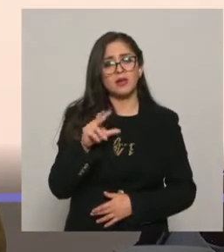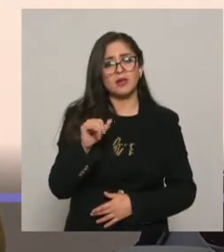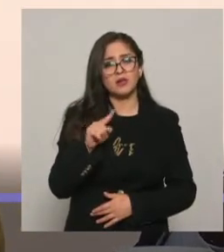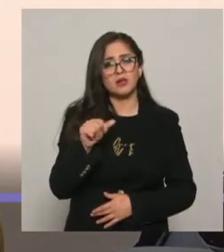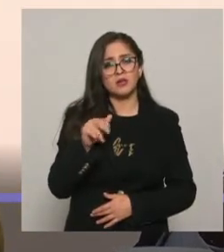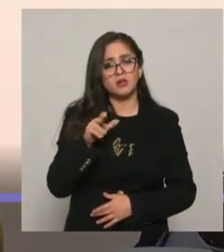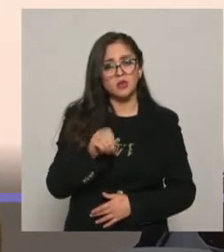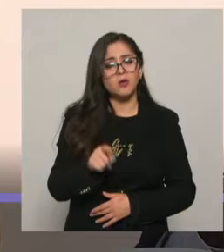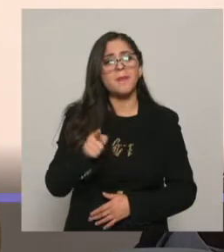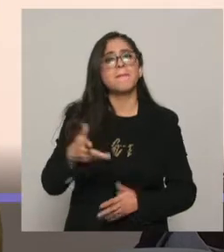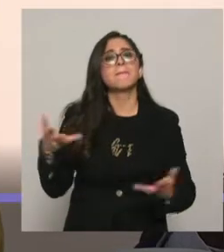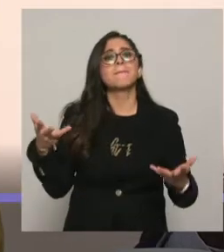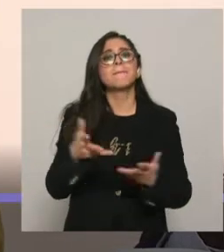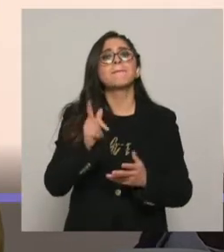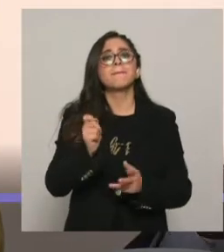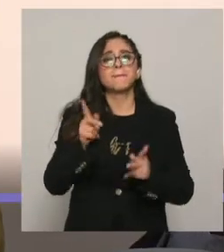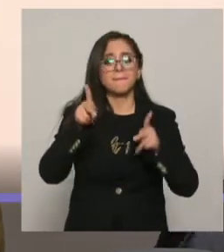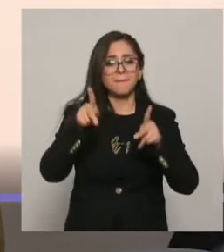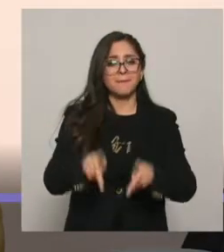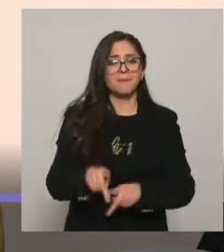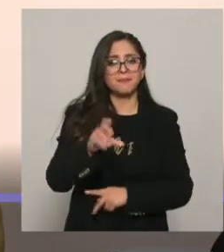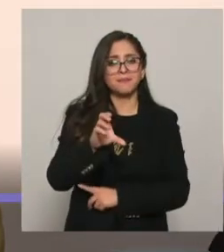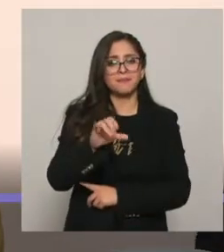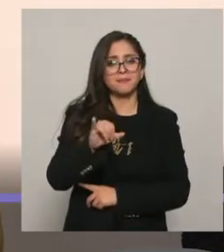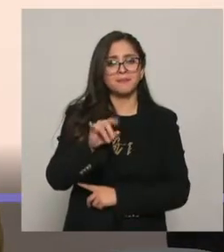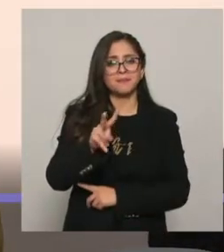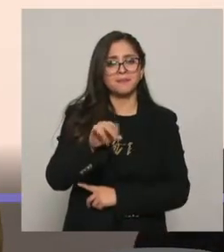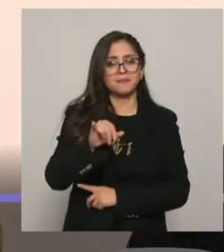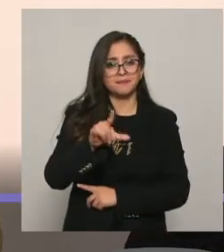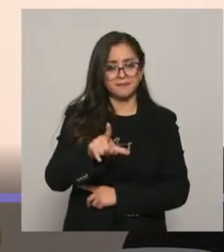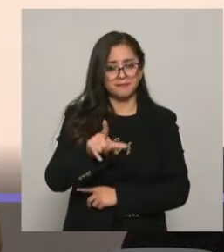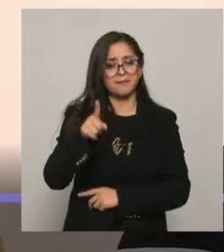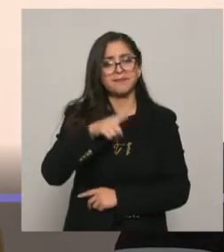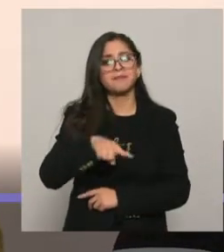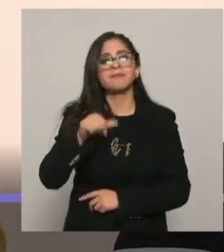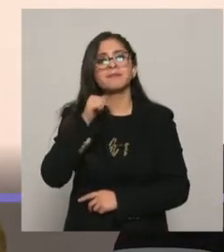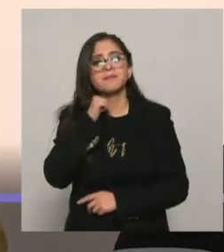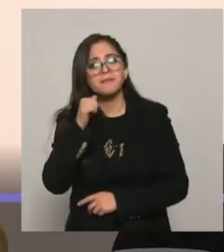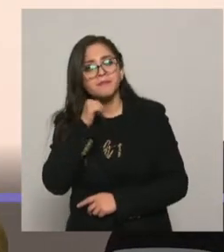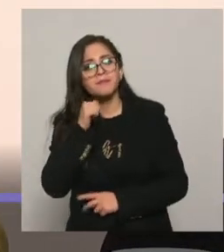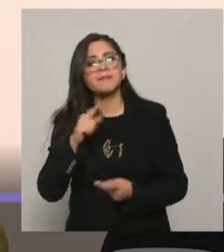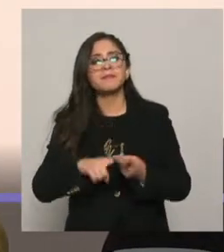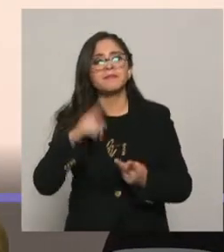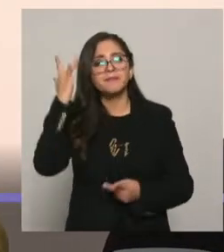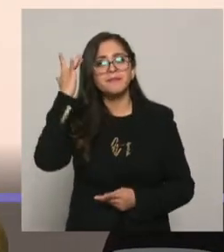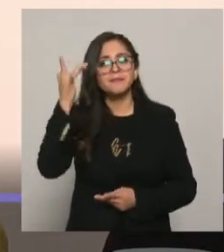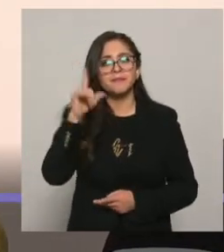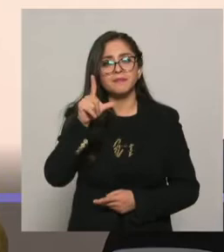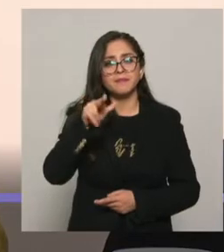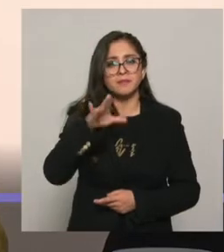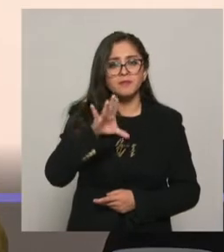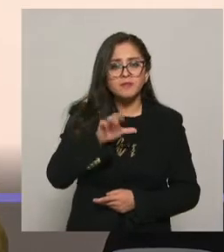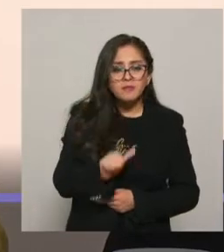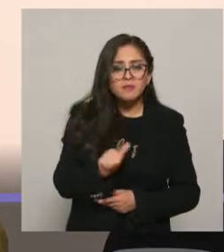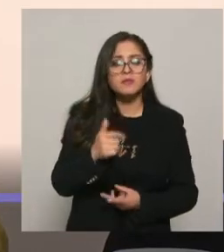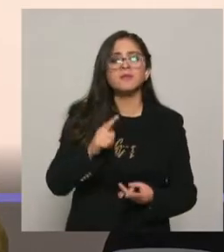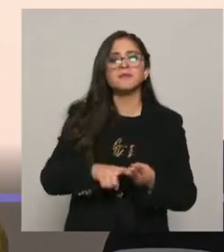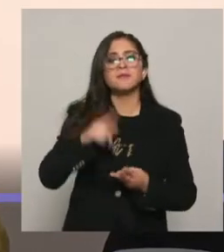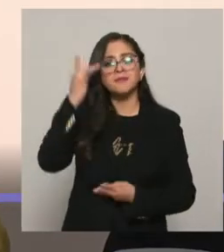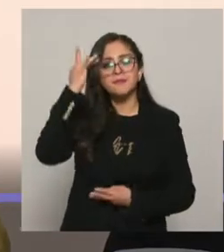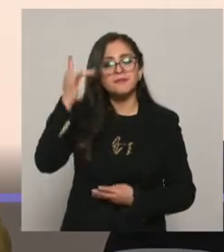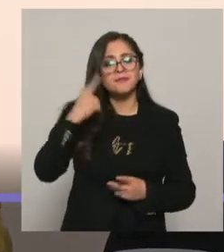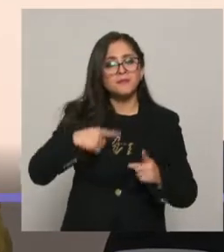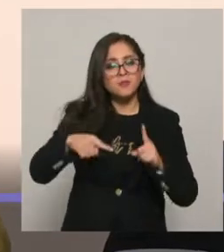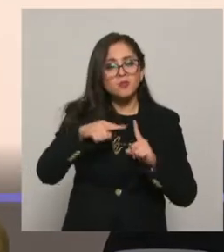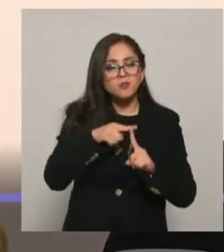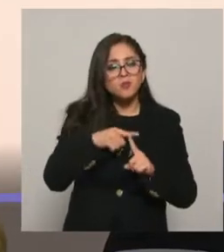crean los panteones civiles. En Azcapotzalco, el de Santa Lucía, el de Santa Cruz y